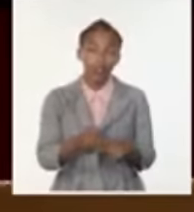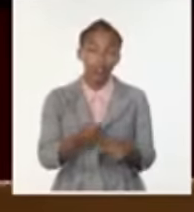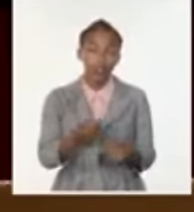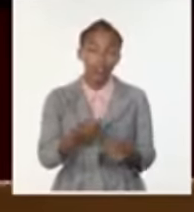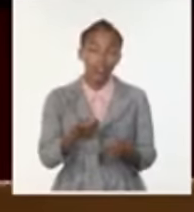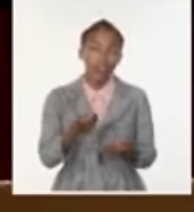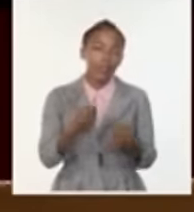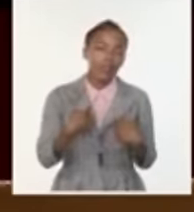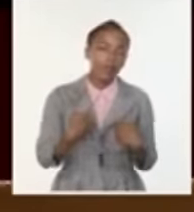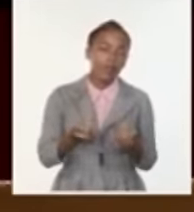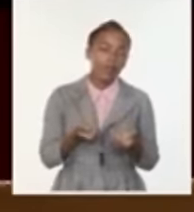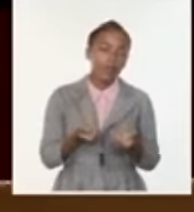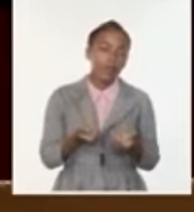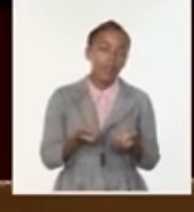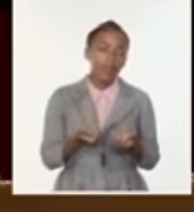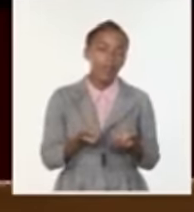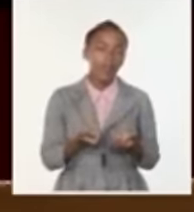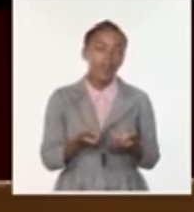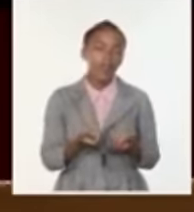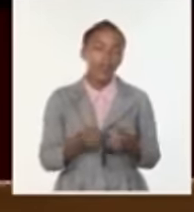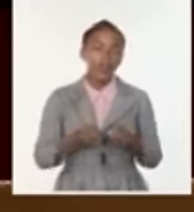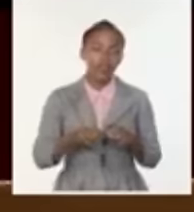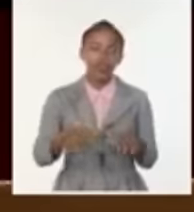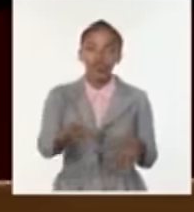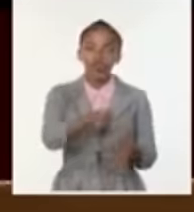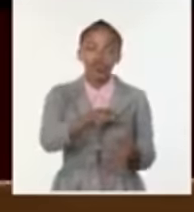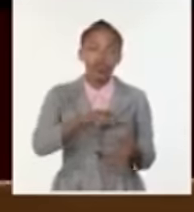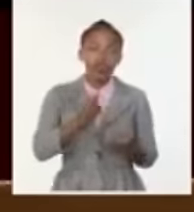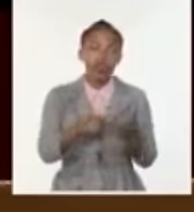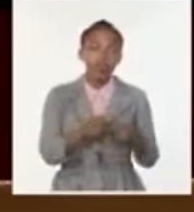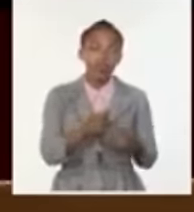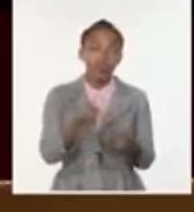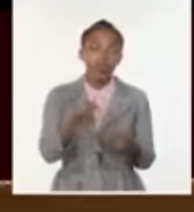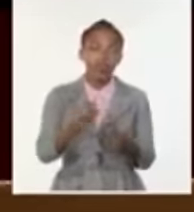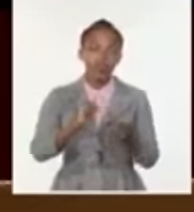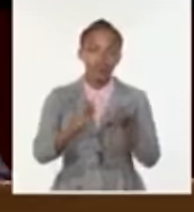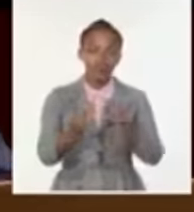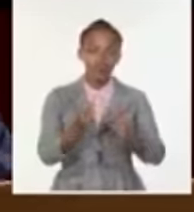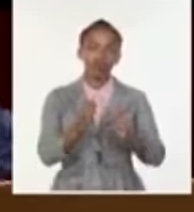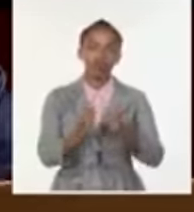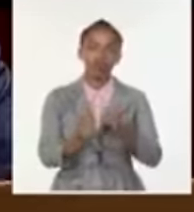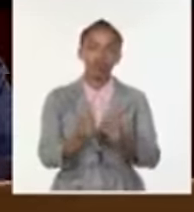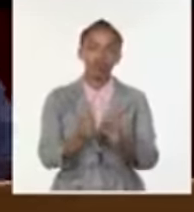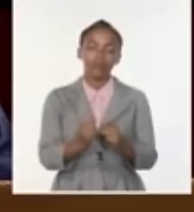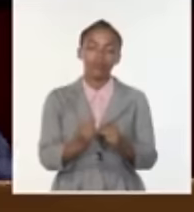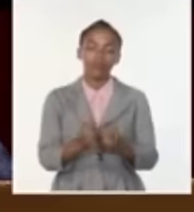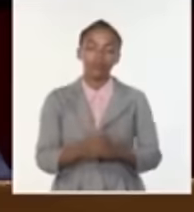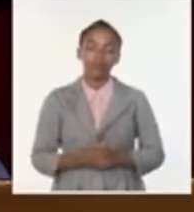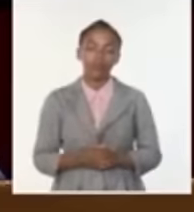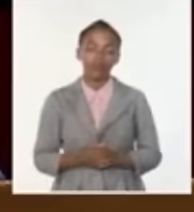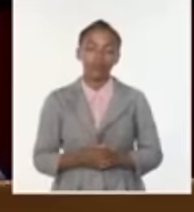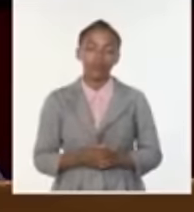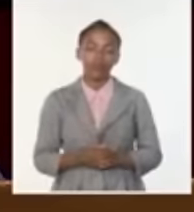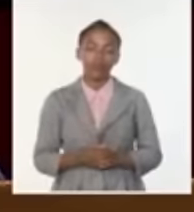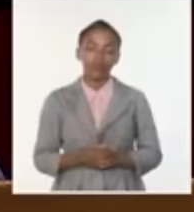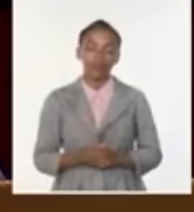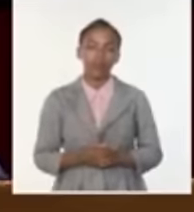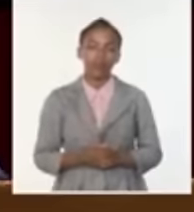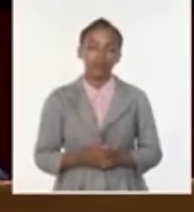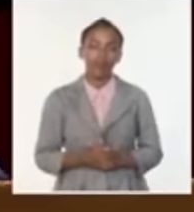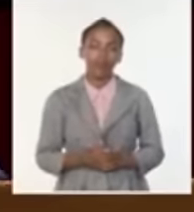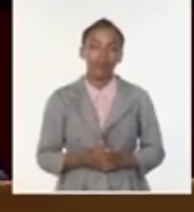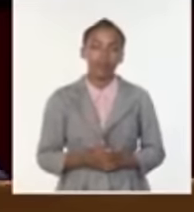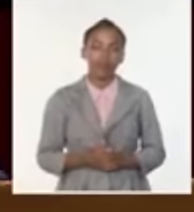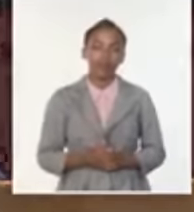para registrar cobros en la actividad comercial también se van a controlar. Establecer la declaración obligatoria de las